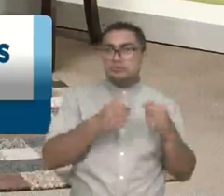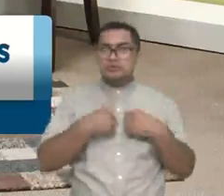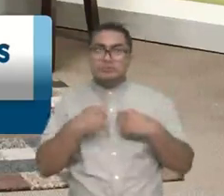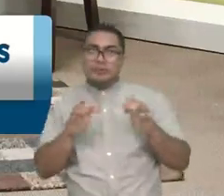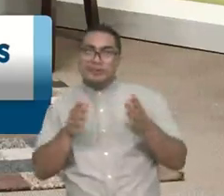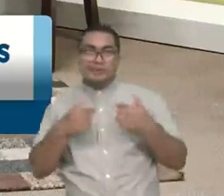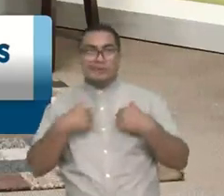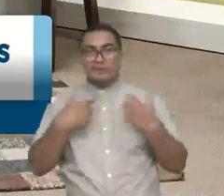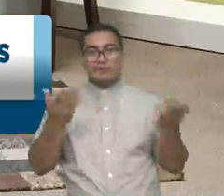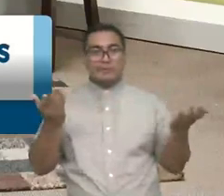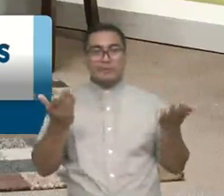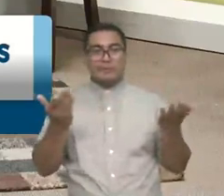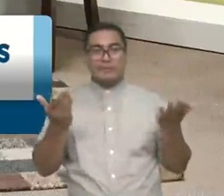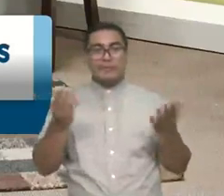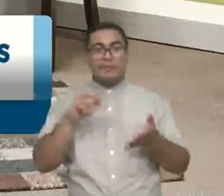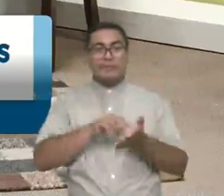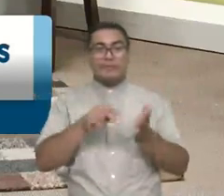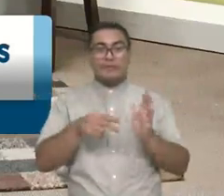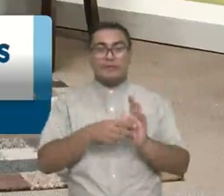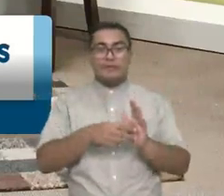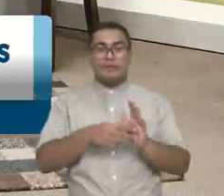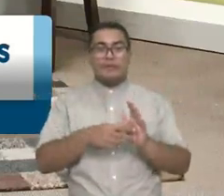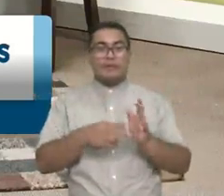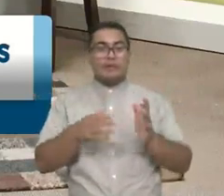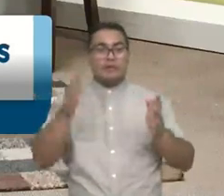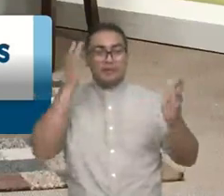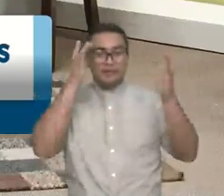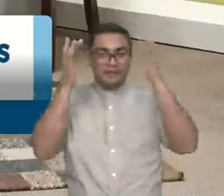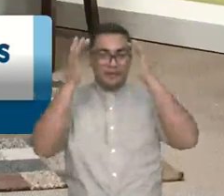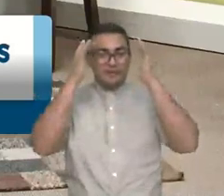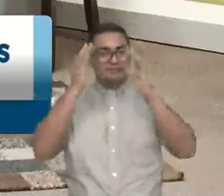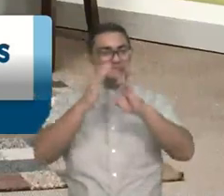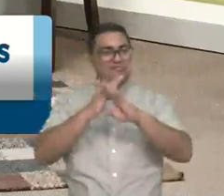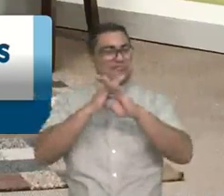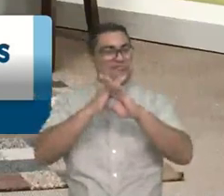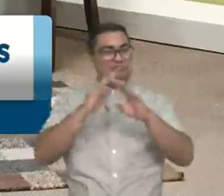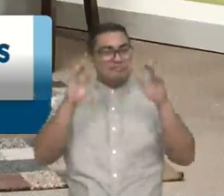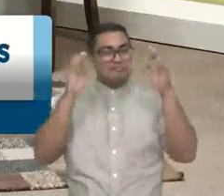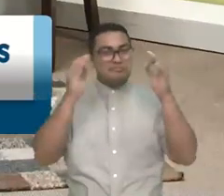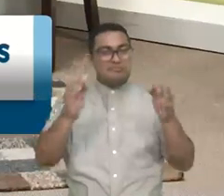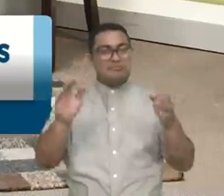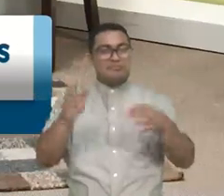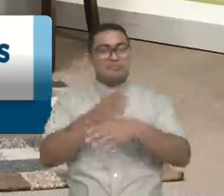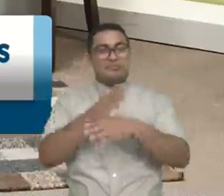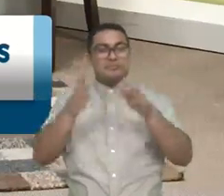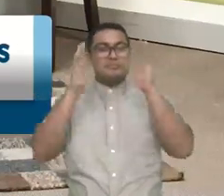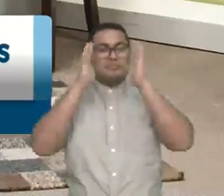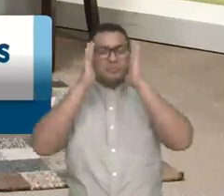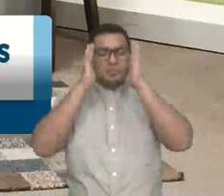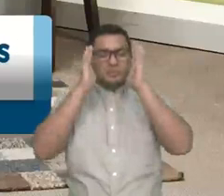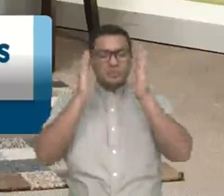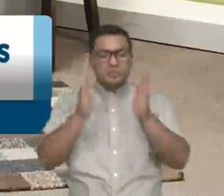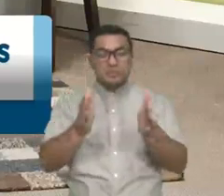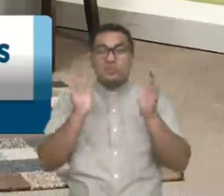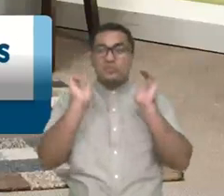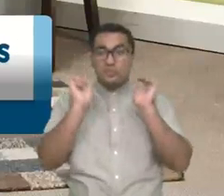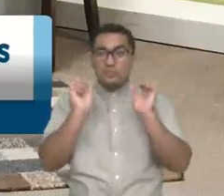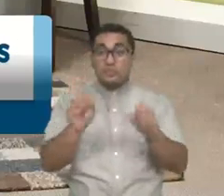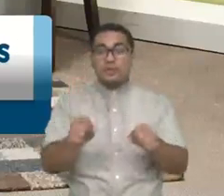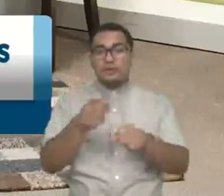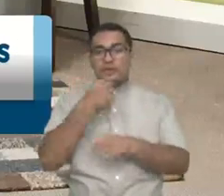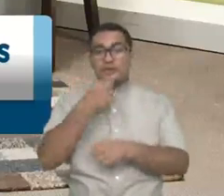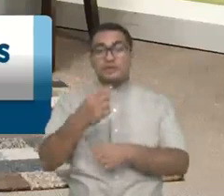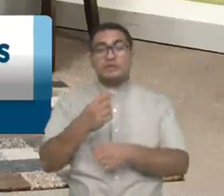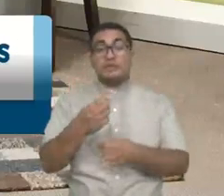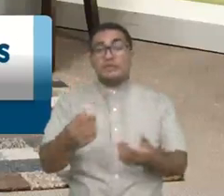estoy enfrentando de una manera positiva estas situaciones, que sí está bien que nos estresen, nos generen esa ansiedad. Pero